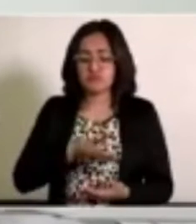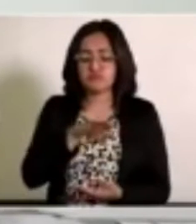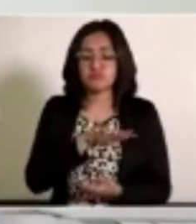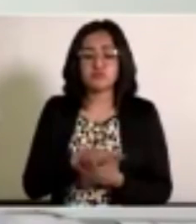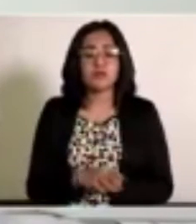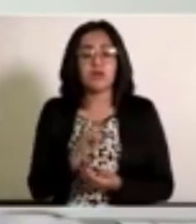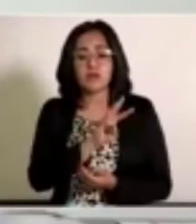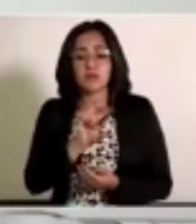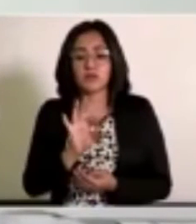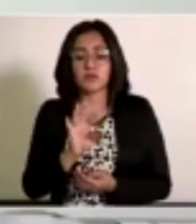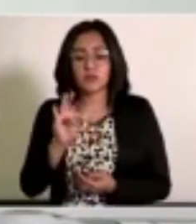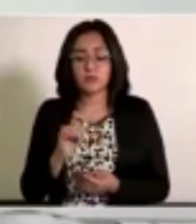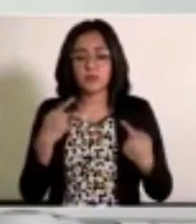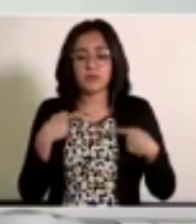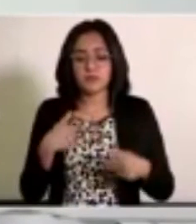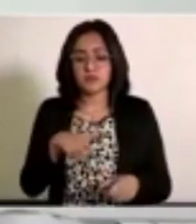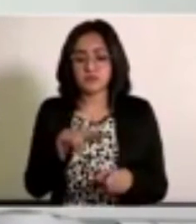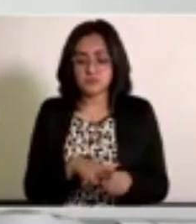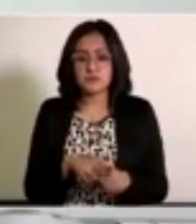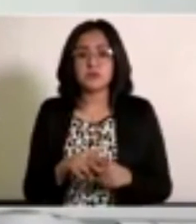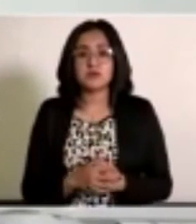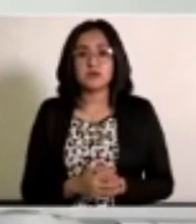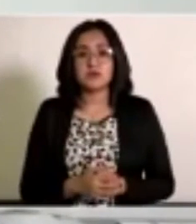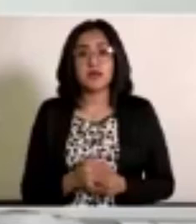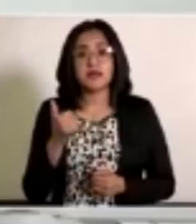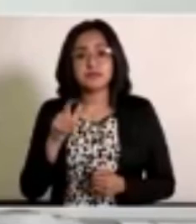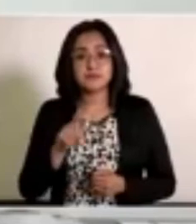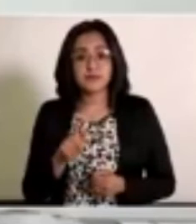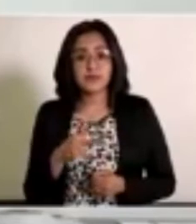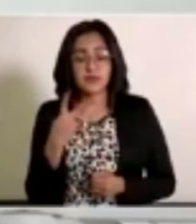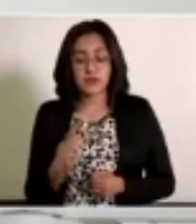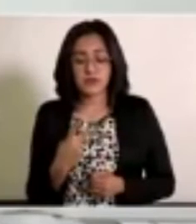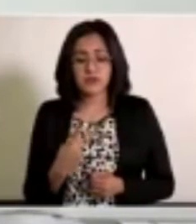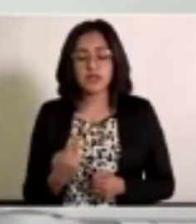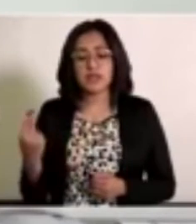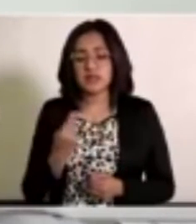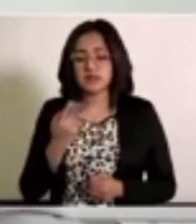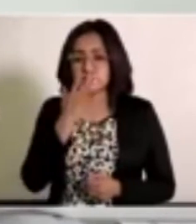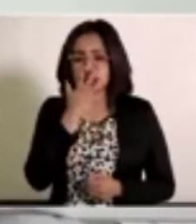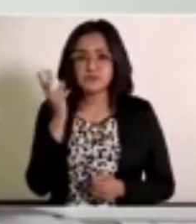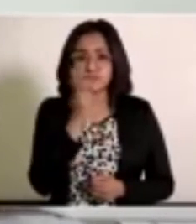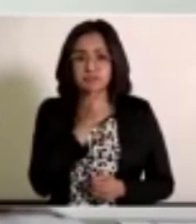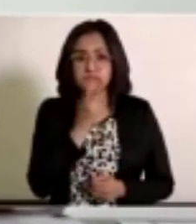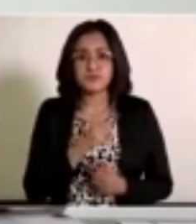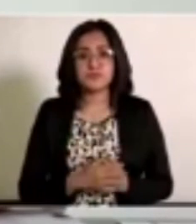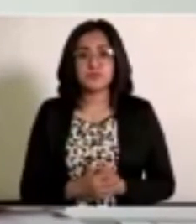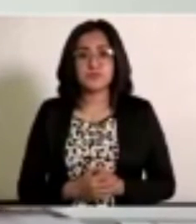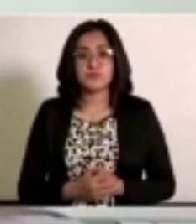tenemos 349 pacientes hospitalizados y 72 de ellos requieren de ventilación